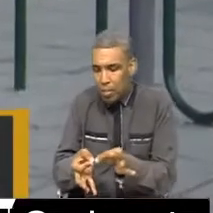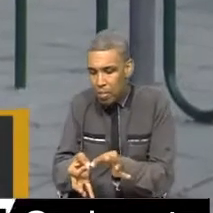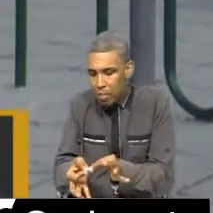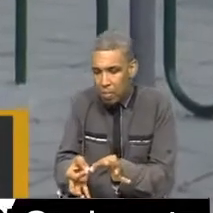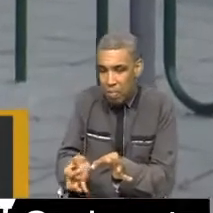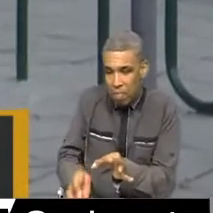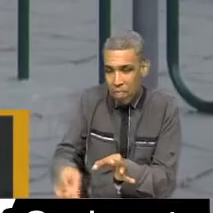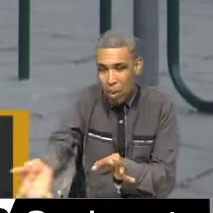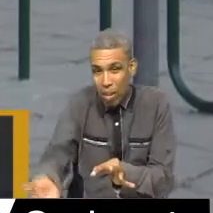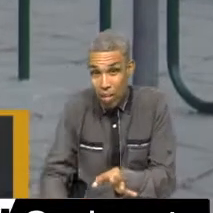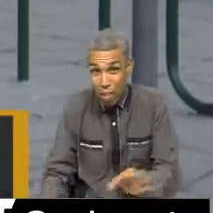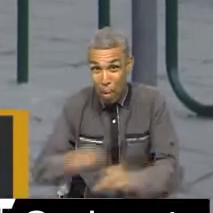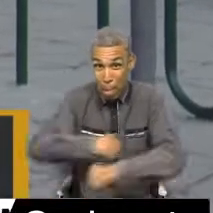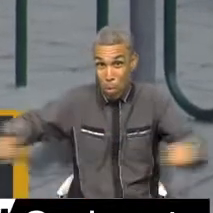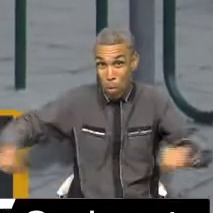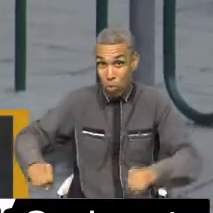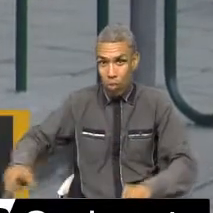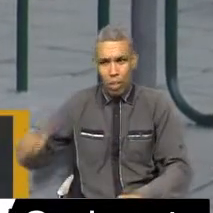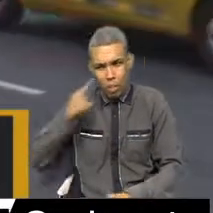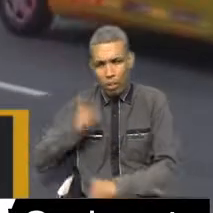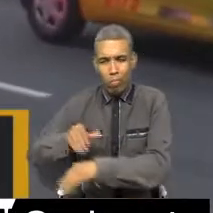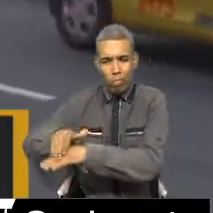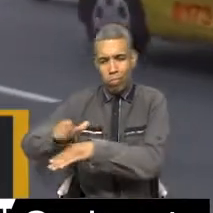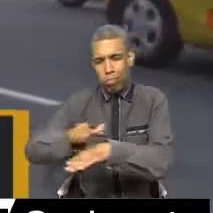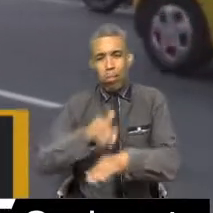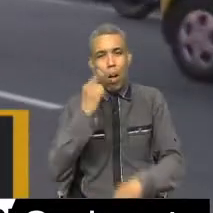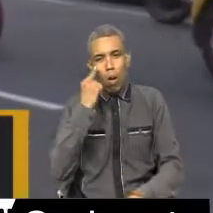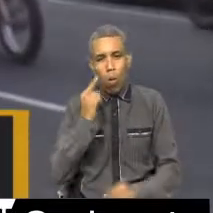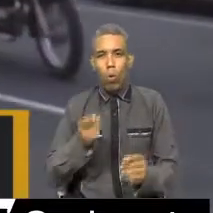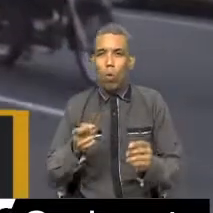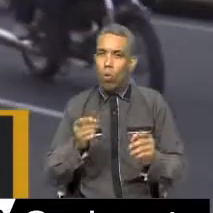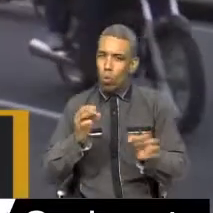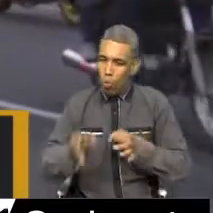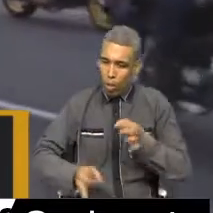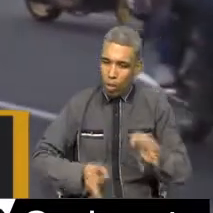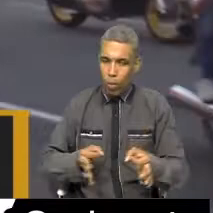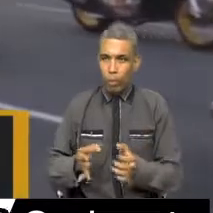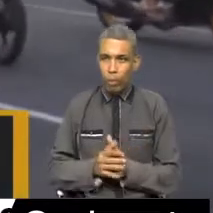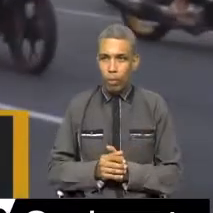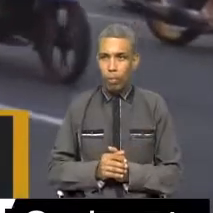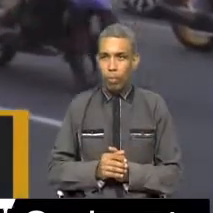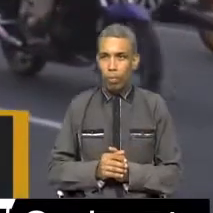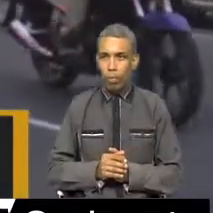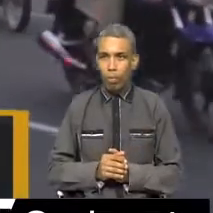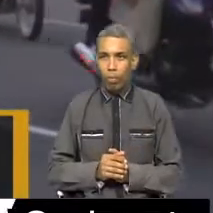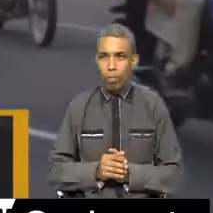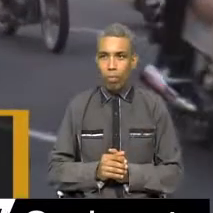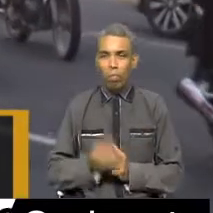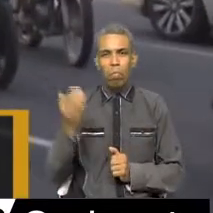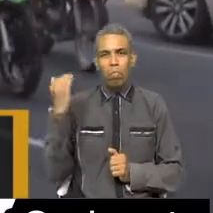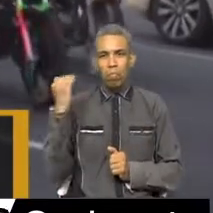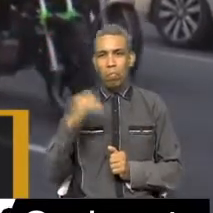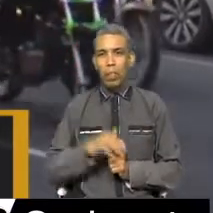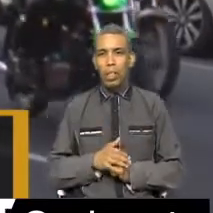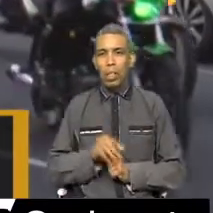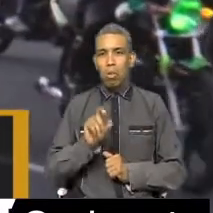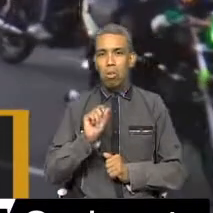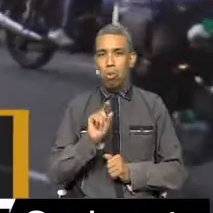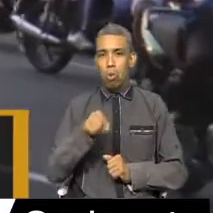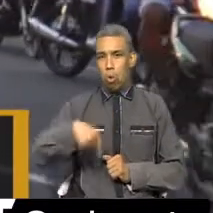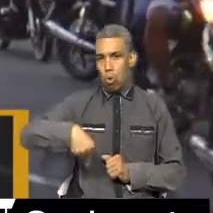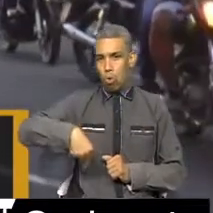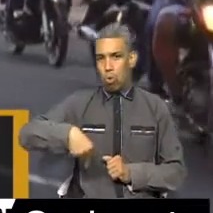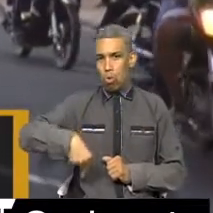las calles con sus hombres a llevar el mensaje. El último reporte que tuvimos del centro regulador, a las 11 de la mañana, cero quemados,